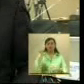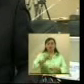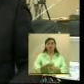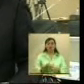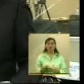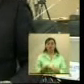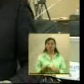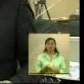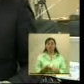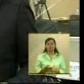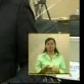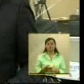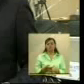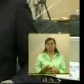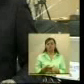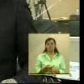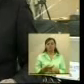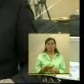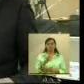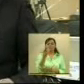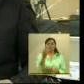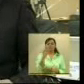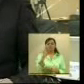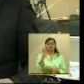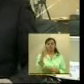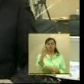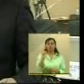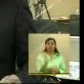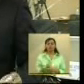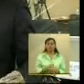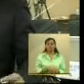torturas de las más indescriptibles.